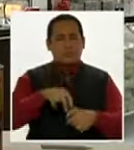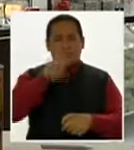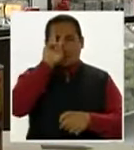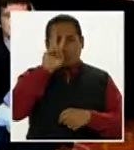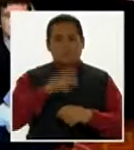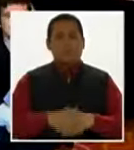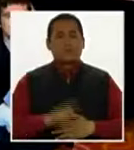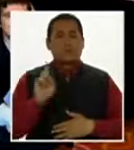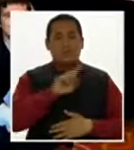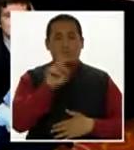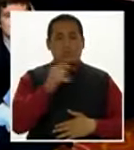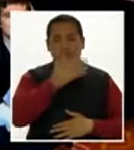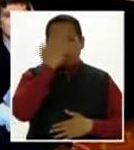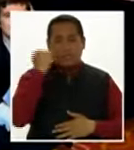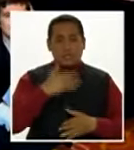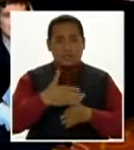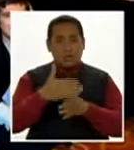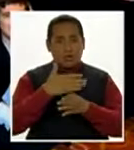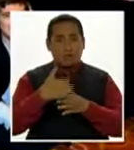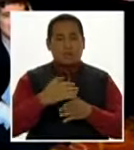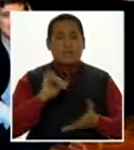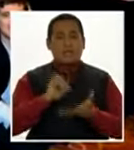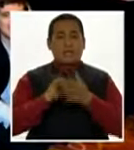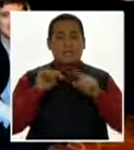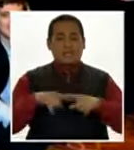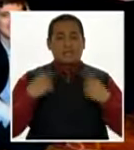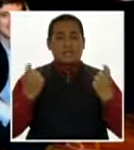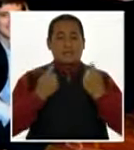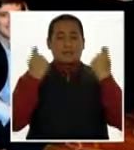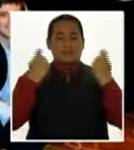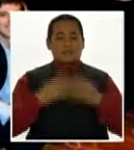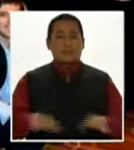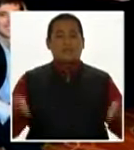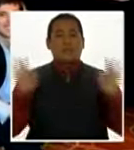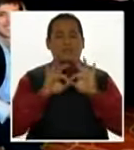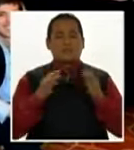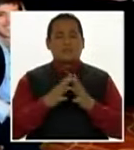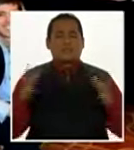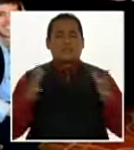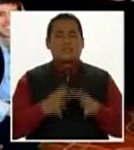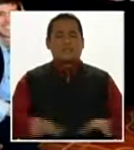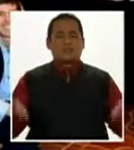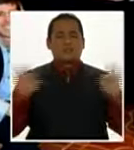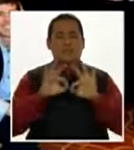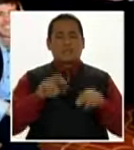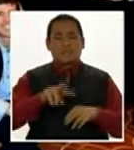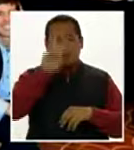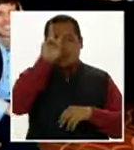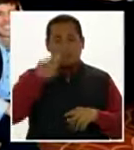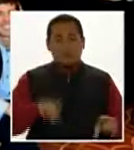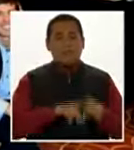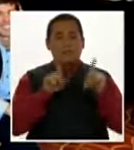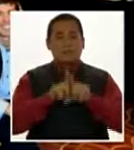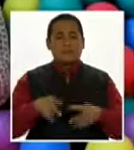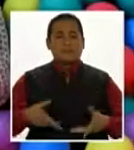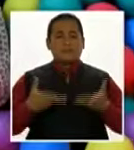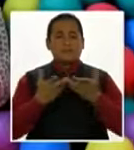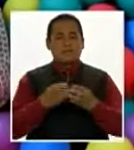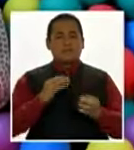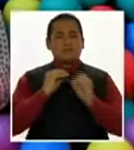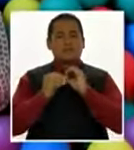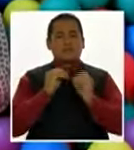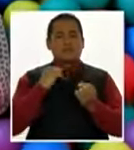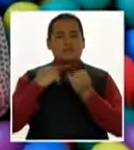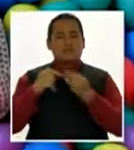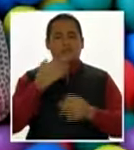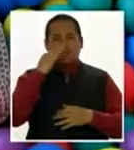como peruanos. No se olviden de colaborar, que esta fiesta solidaria es la más importante del Perú, que